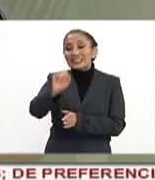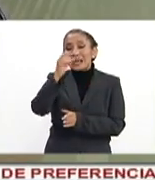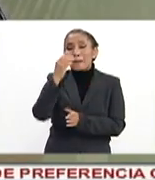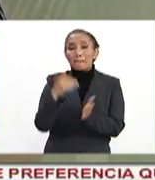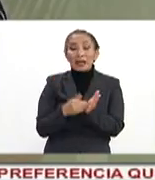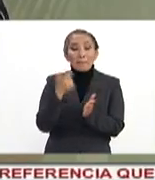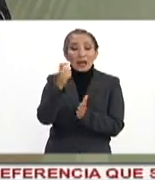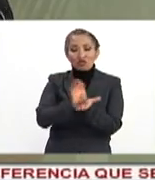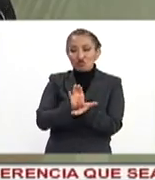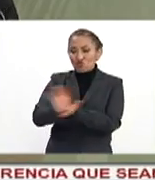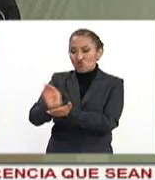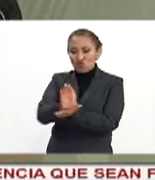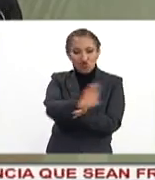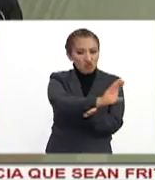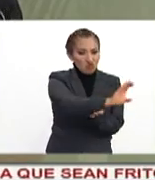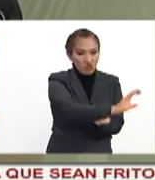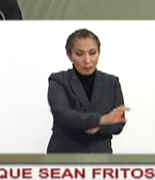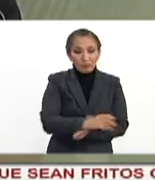17.351.560.000 pesos. En promedio,